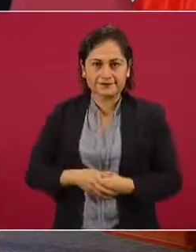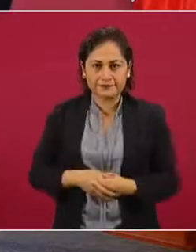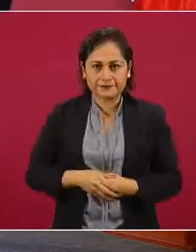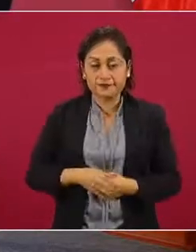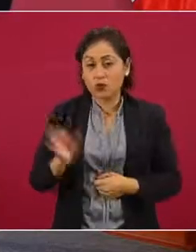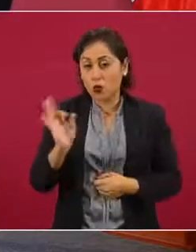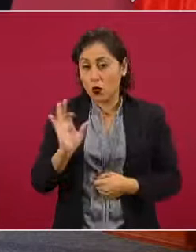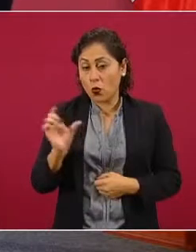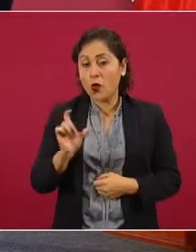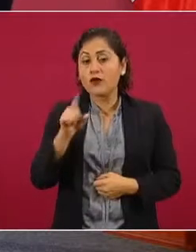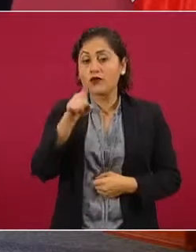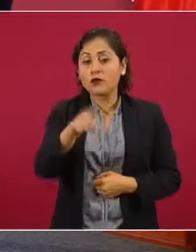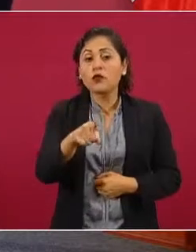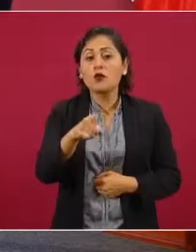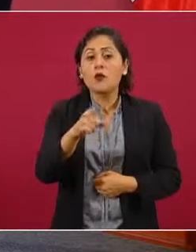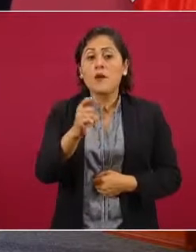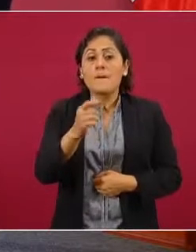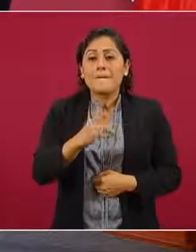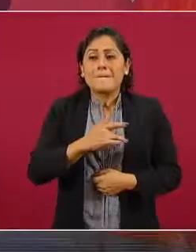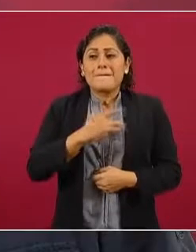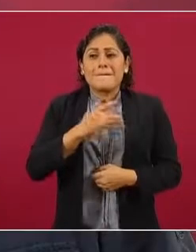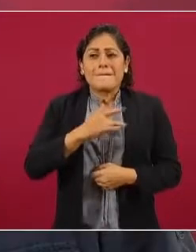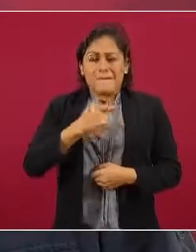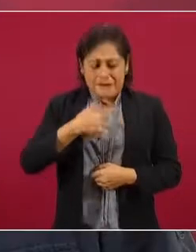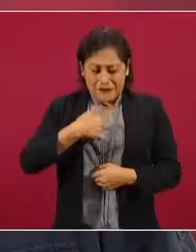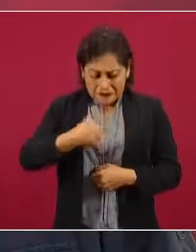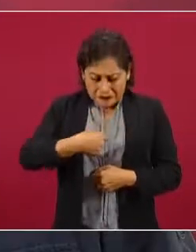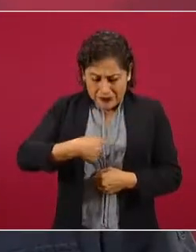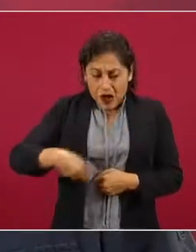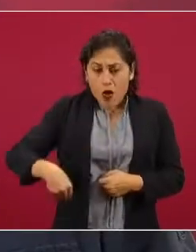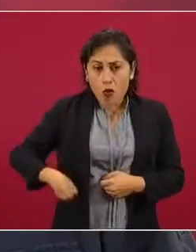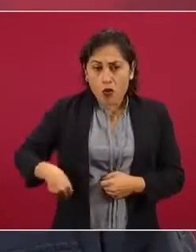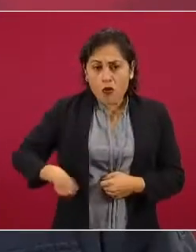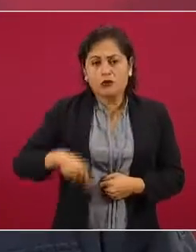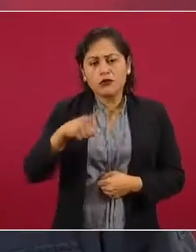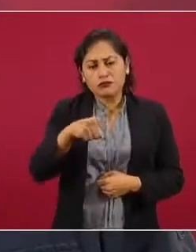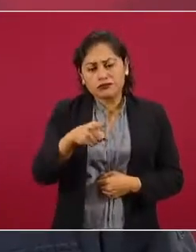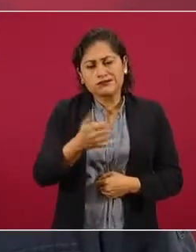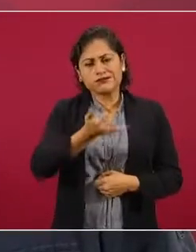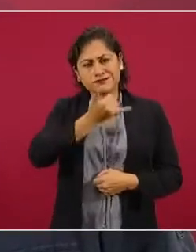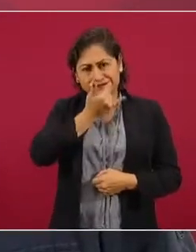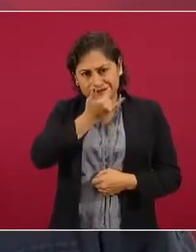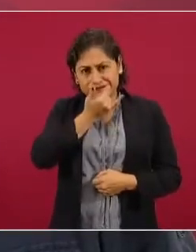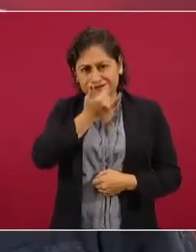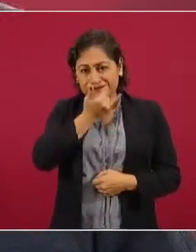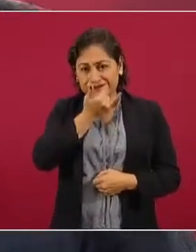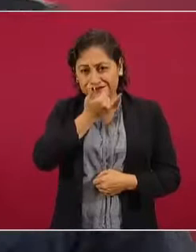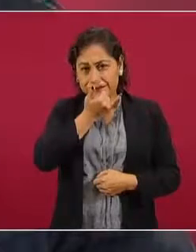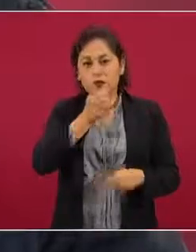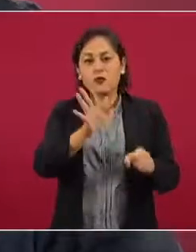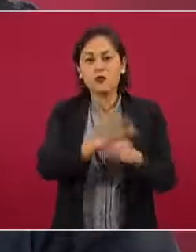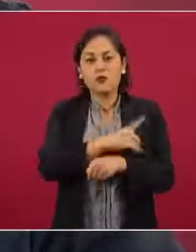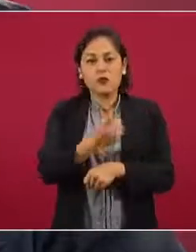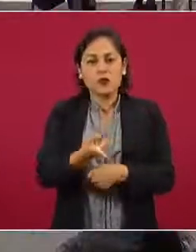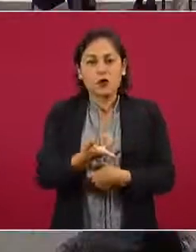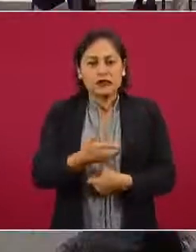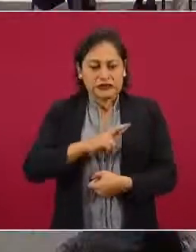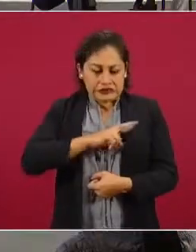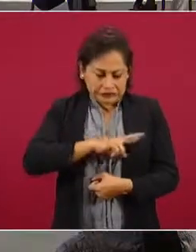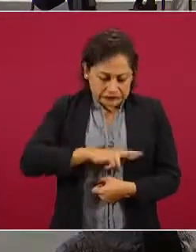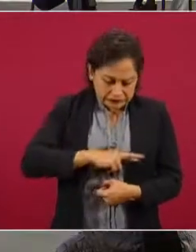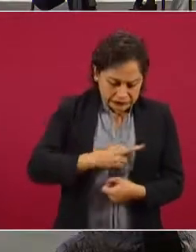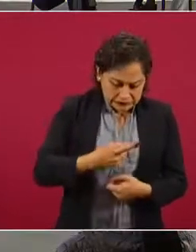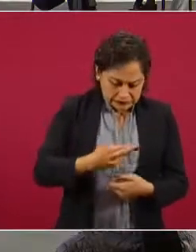mismo. Los errores propios suelen conducir a un padecimiento interior de difícil